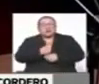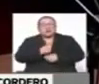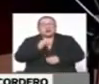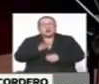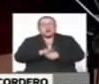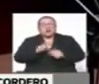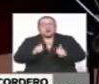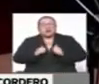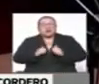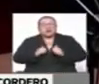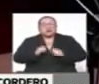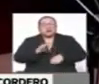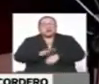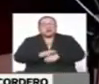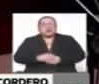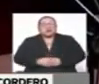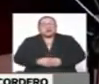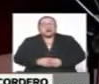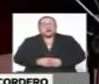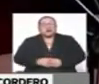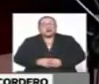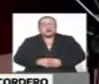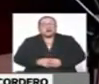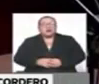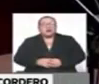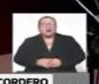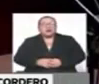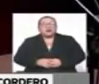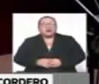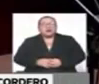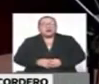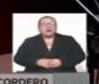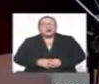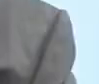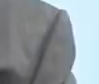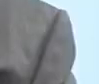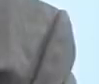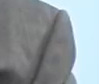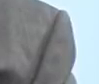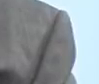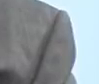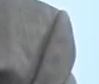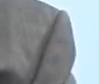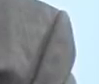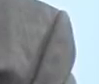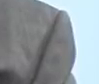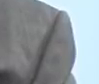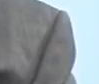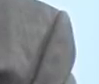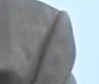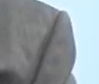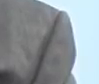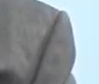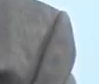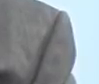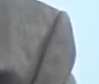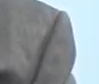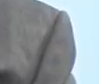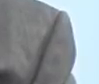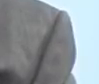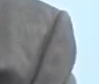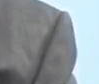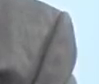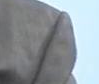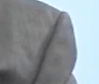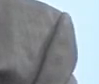fiscal el juez acaba de condenarlo a 22 años de prisión qué es lo que podría pasar esta señora John Ty Cordero John